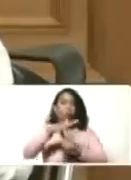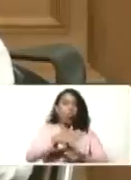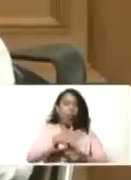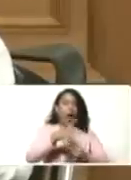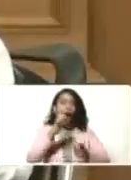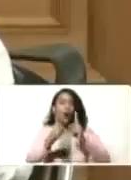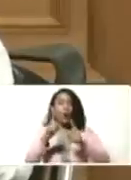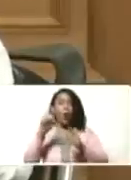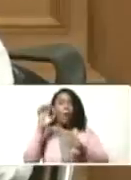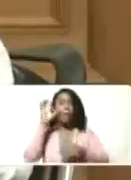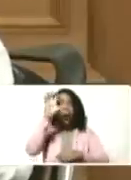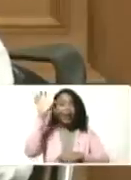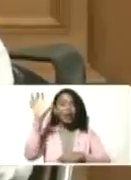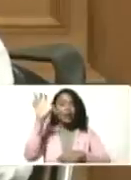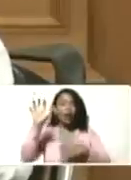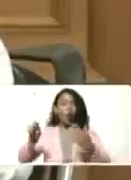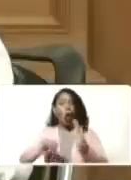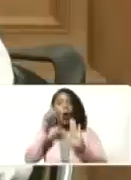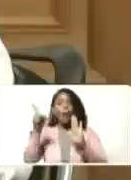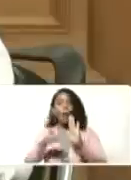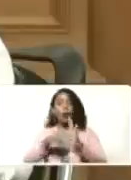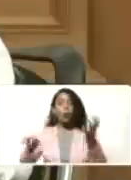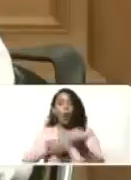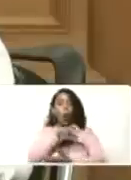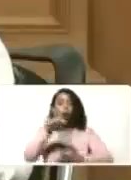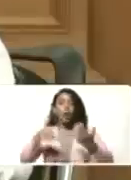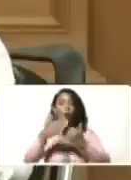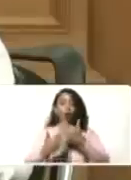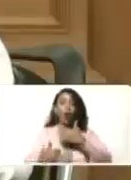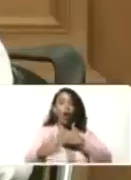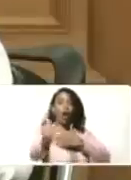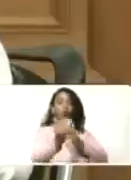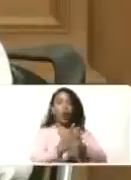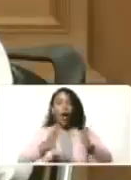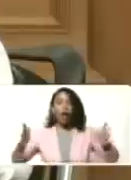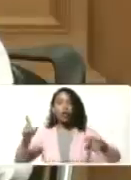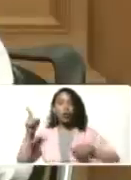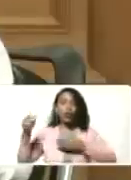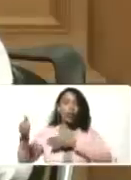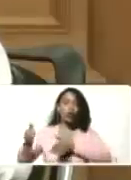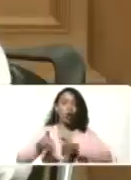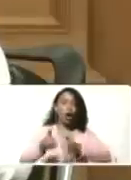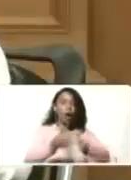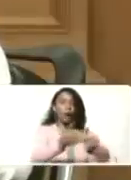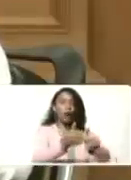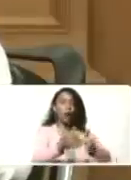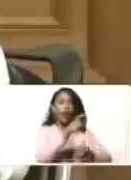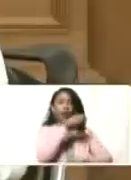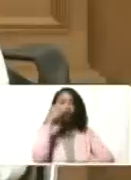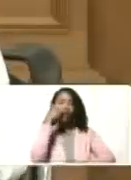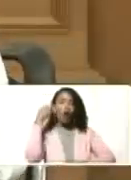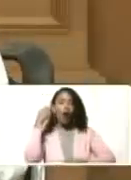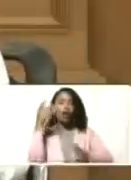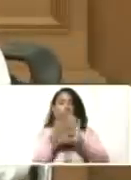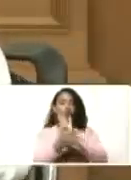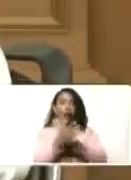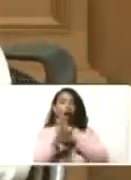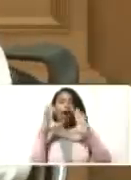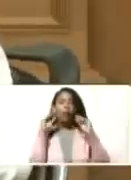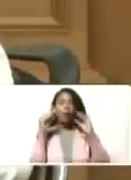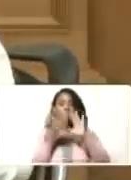países enteros en crisis a lo largo y ancho de esas rutas de tráfico. Hablamos del